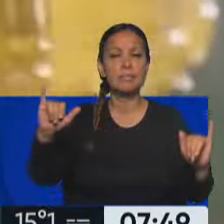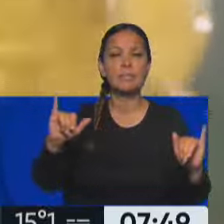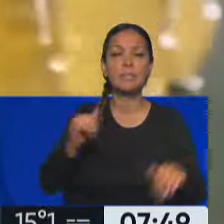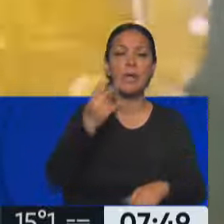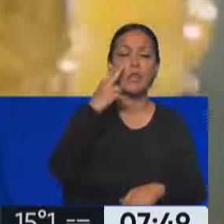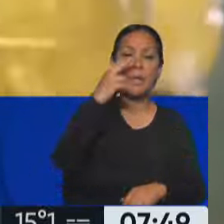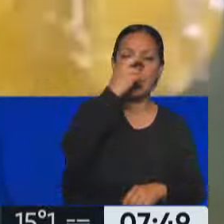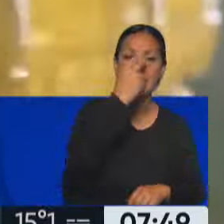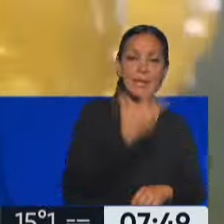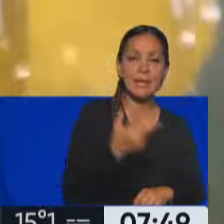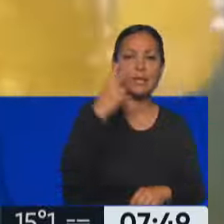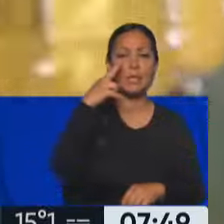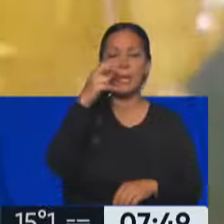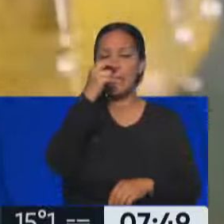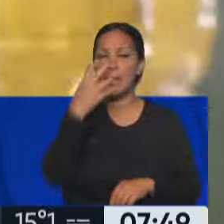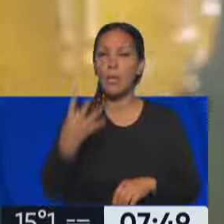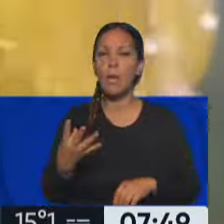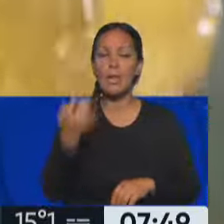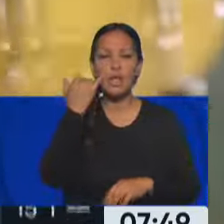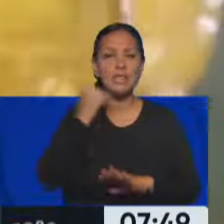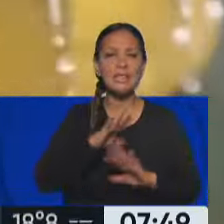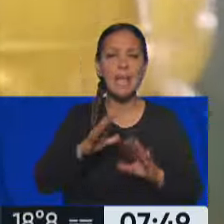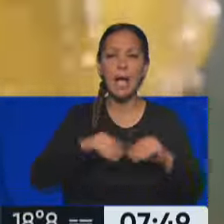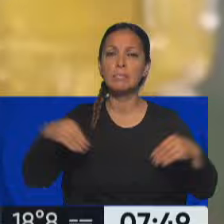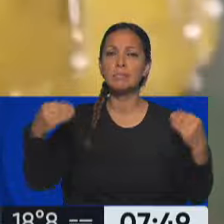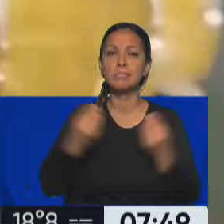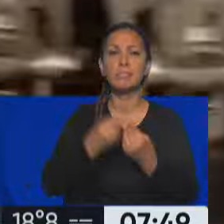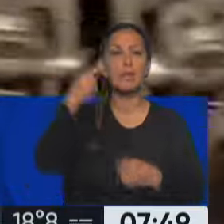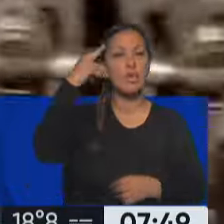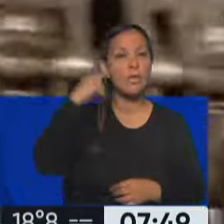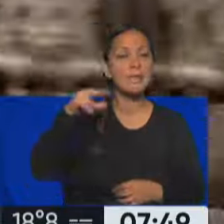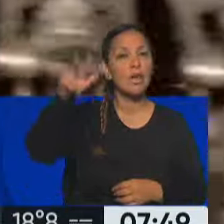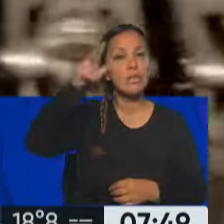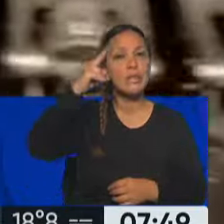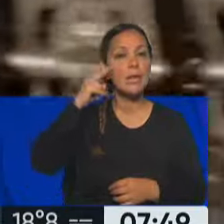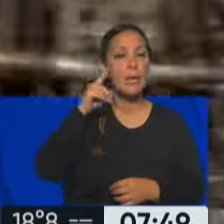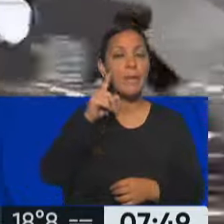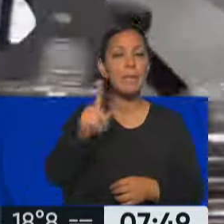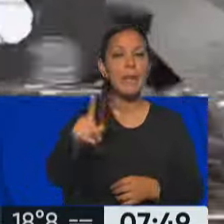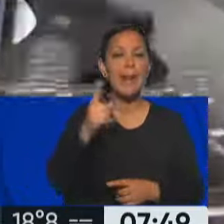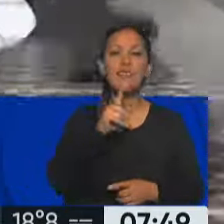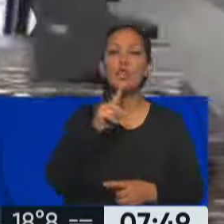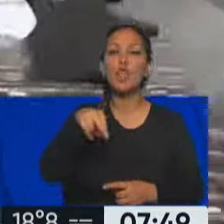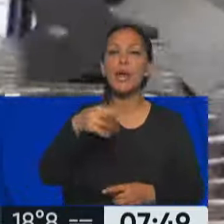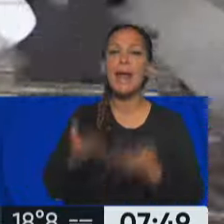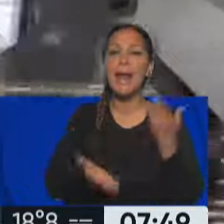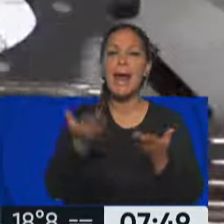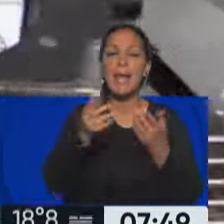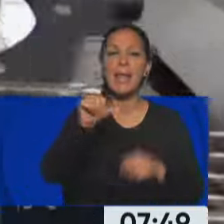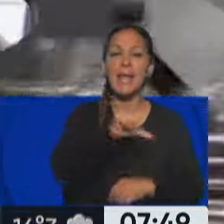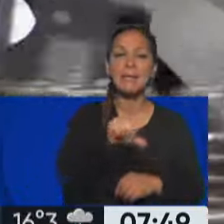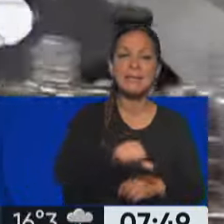2023-2024 se llevan enviadas al exterior 9,000 toneladas de aceite y casi